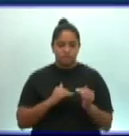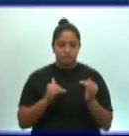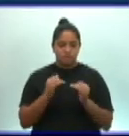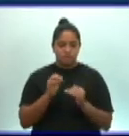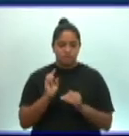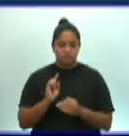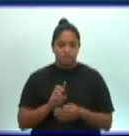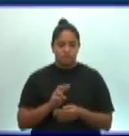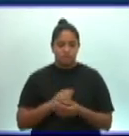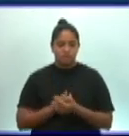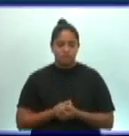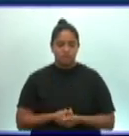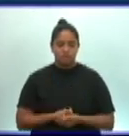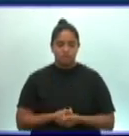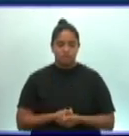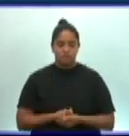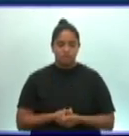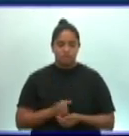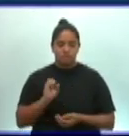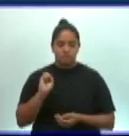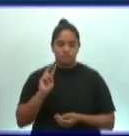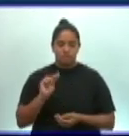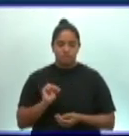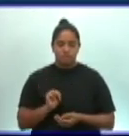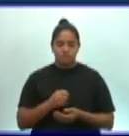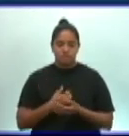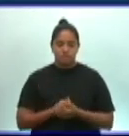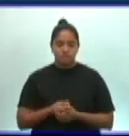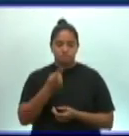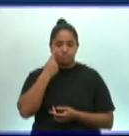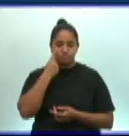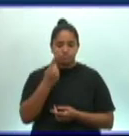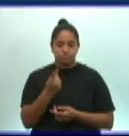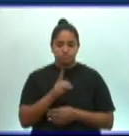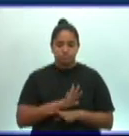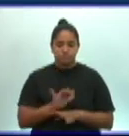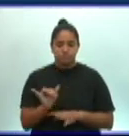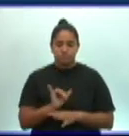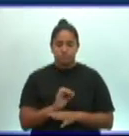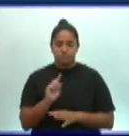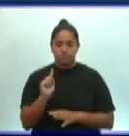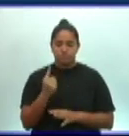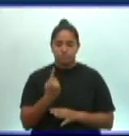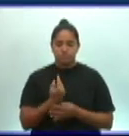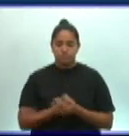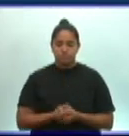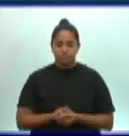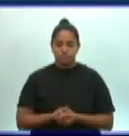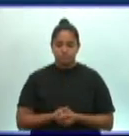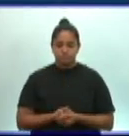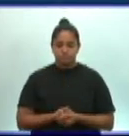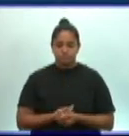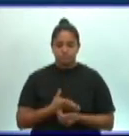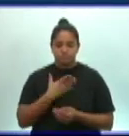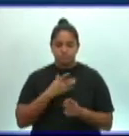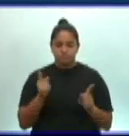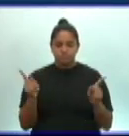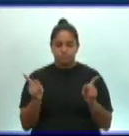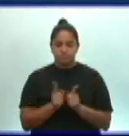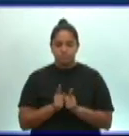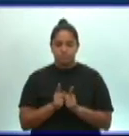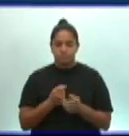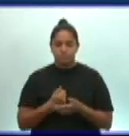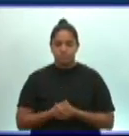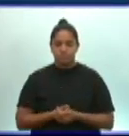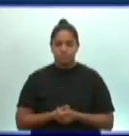de 90 grados de matemática ustedes ya también conocen que es igual a 1. Por tanto, la expresión se me reduce a la